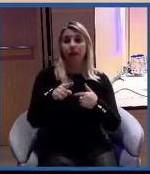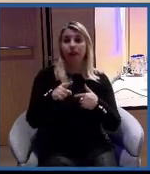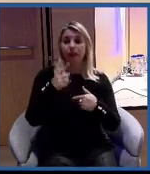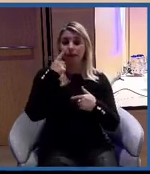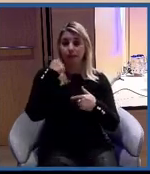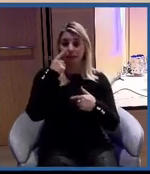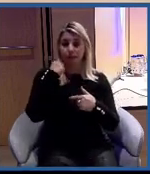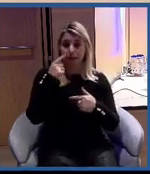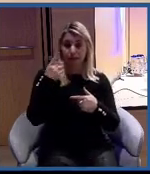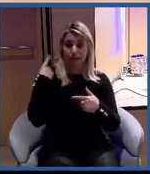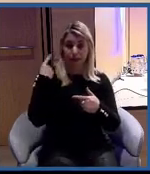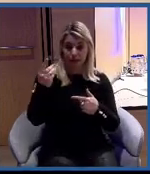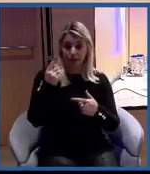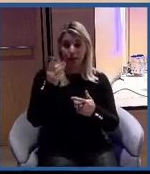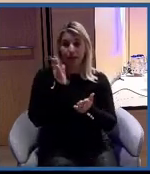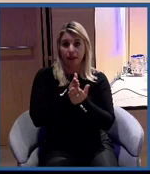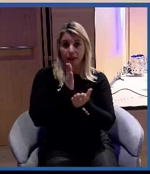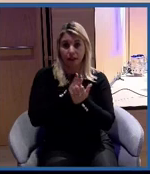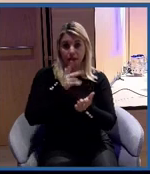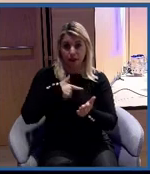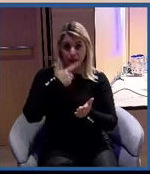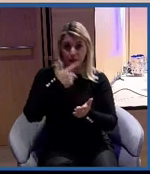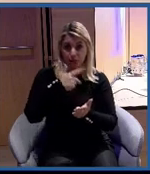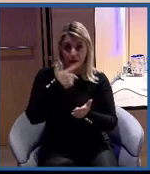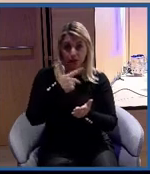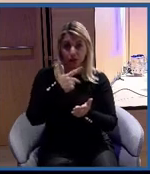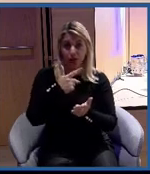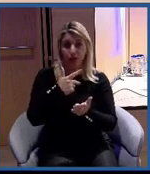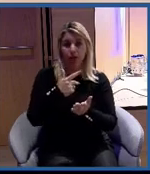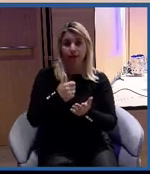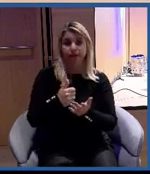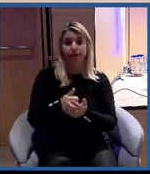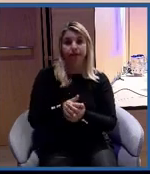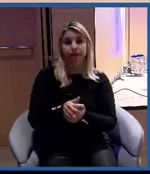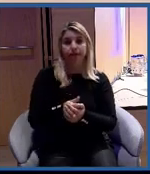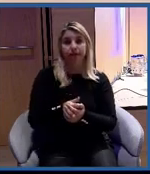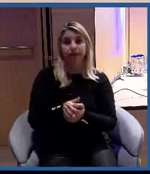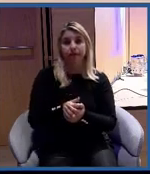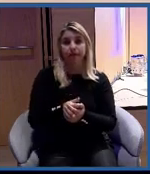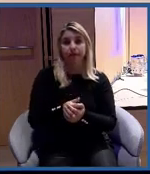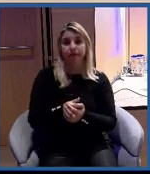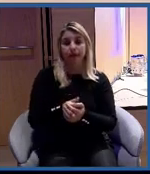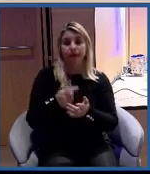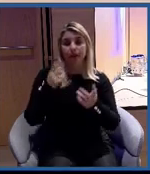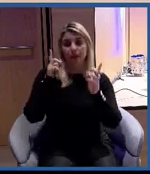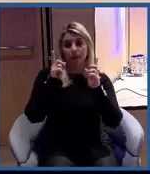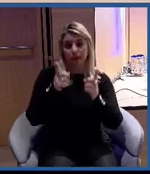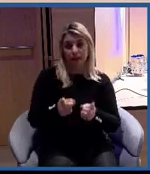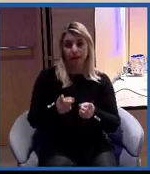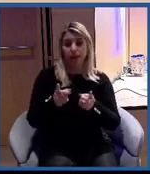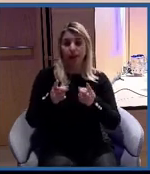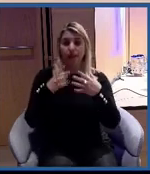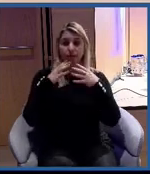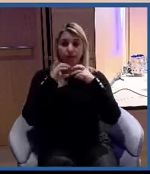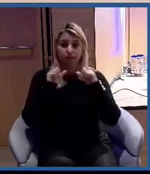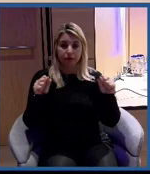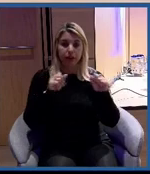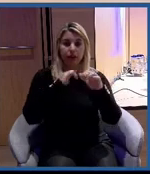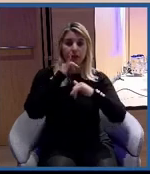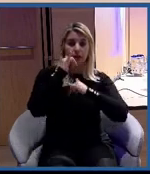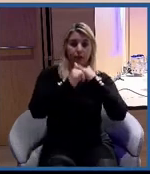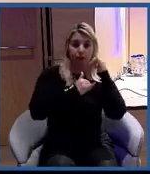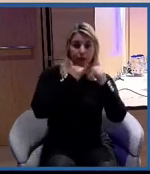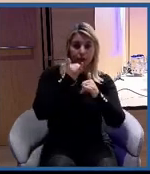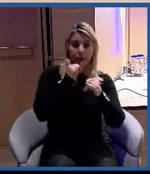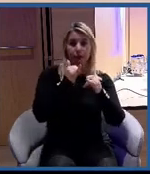Humanos en Guatemala el procurador es el garante de la ley y tiene la secretaría de acceso a la información pública